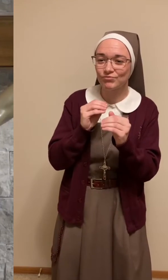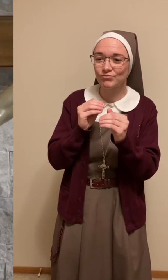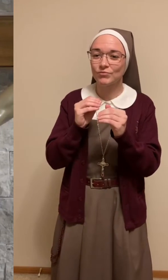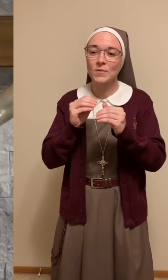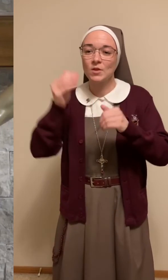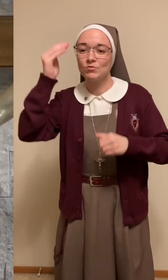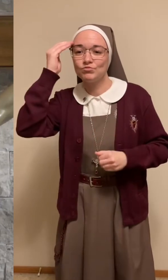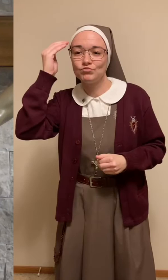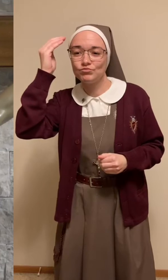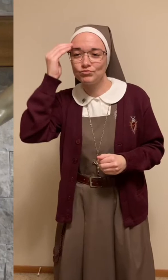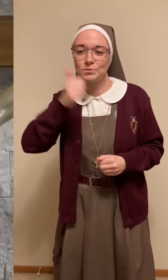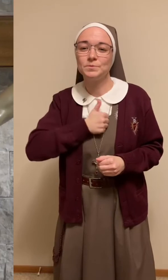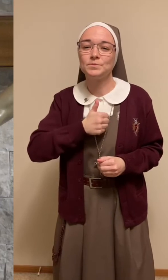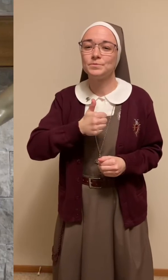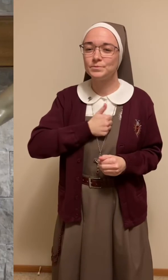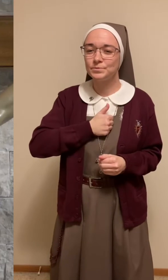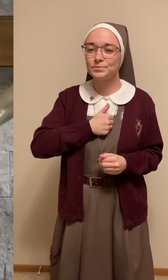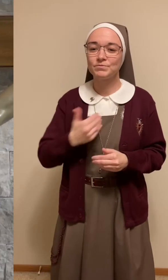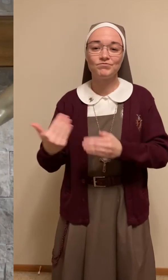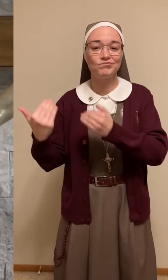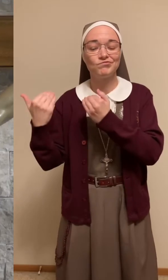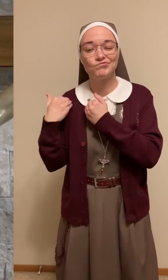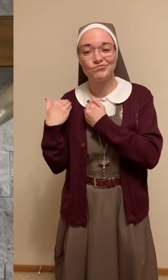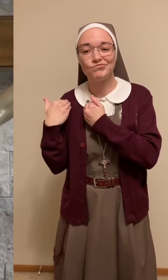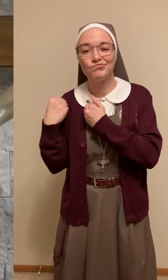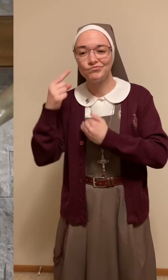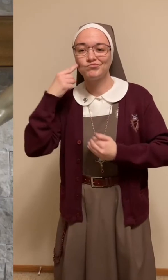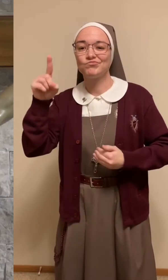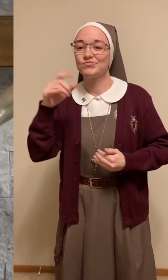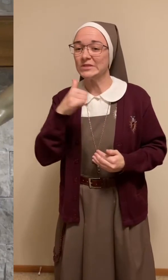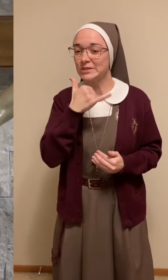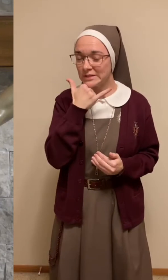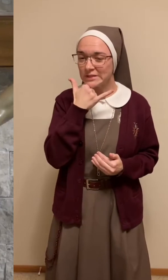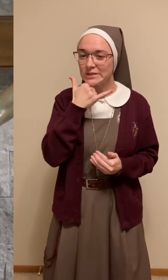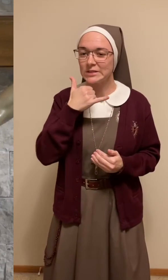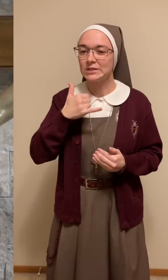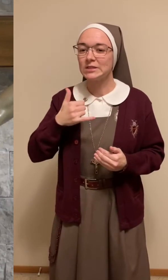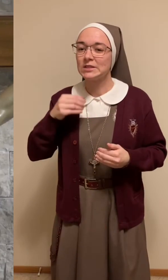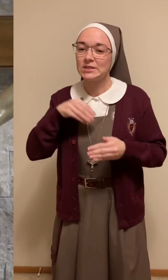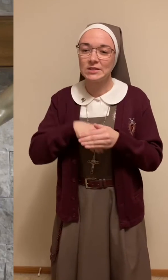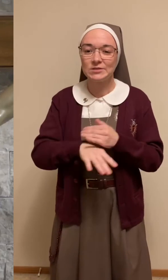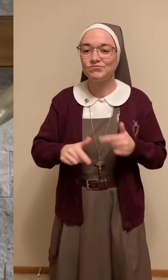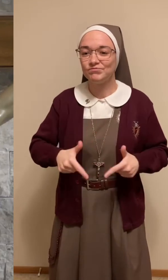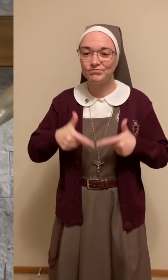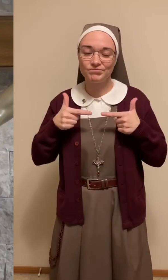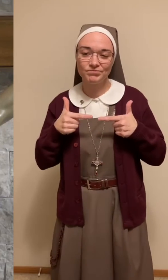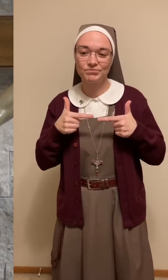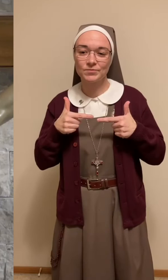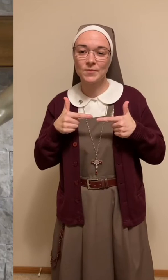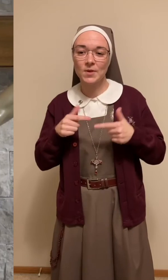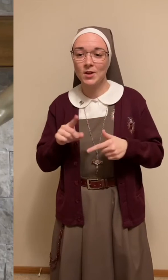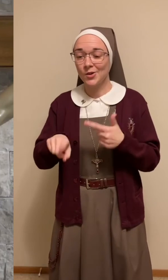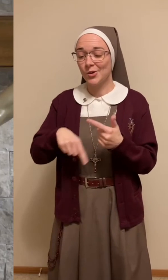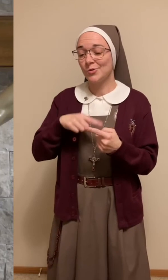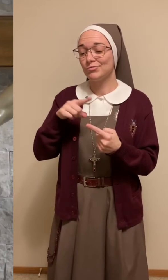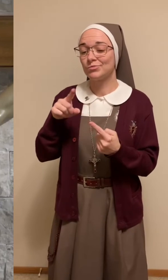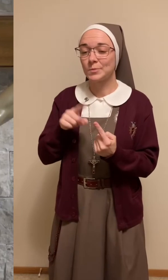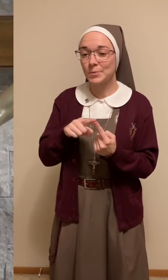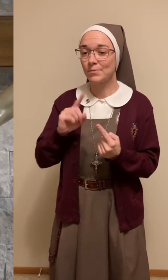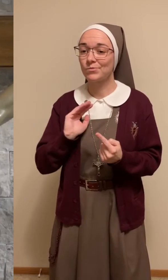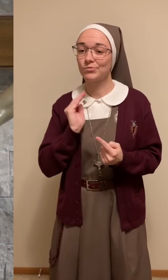sabiéndose responsable del mal que ha hecho y cuando hemos hecho mal